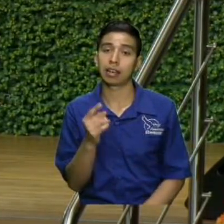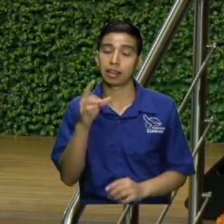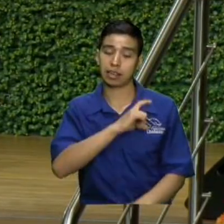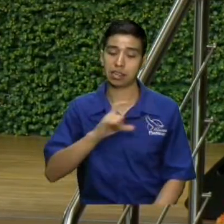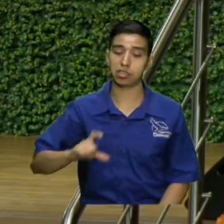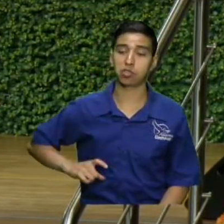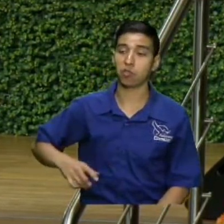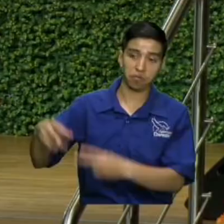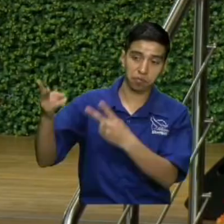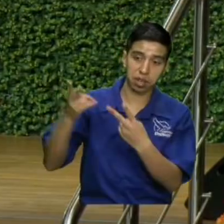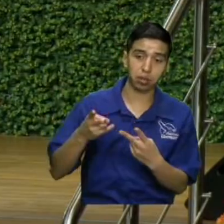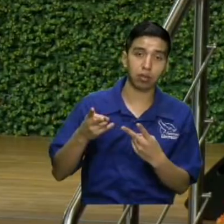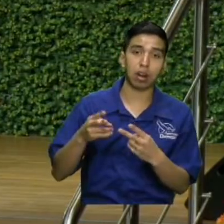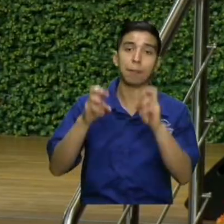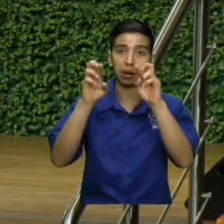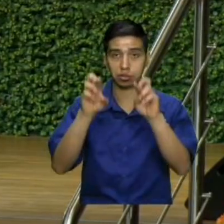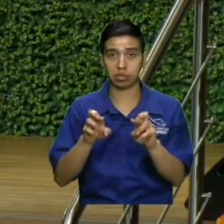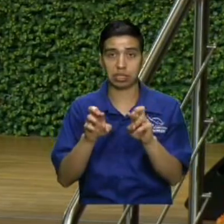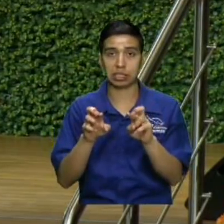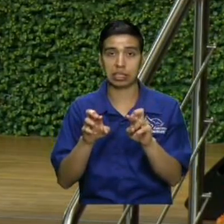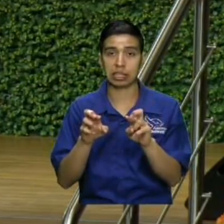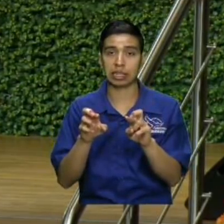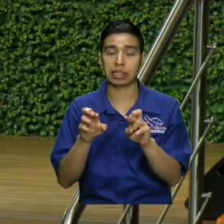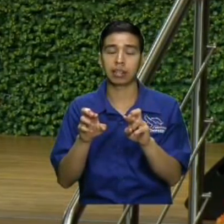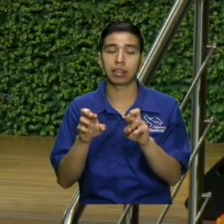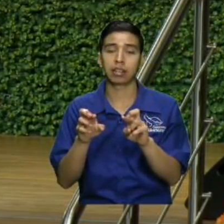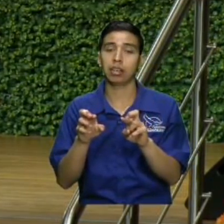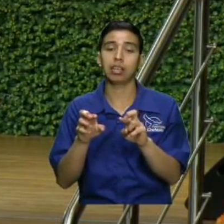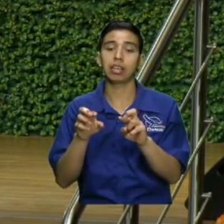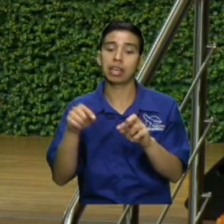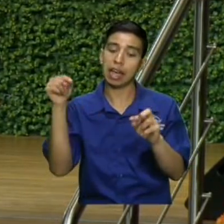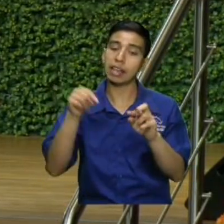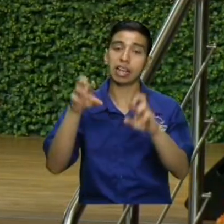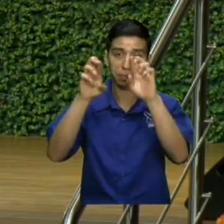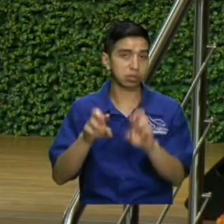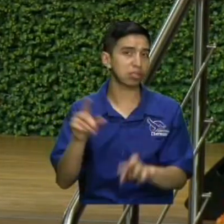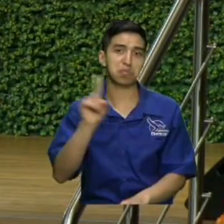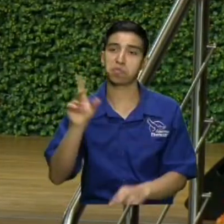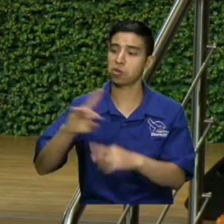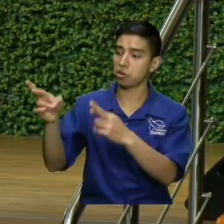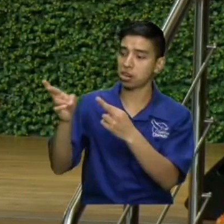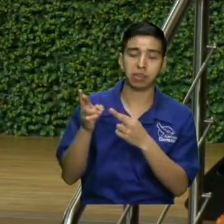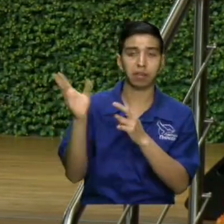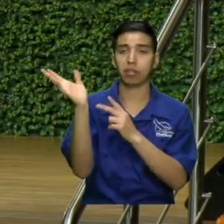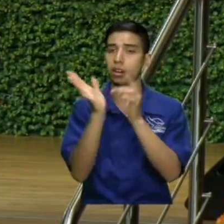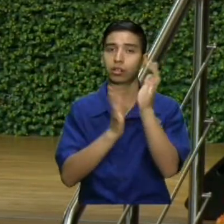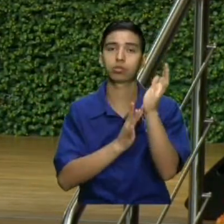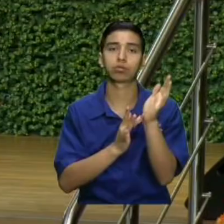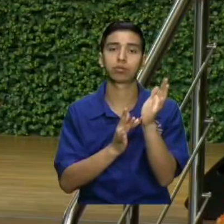y los suyos no le recibieron. Pero ahí andaban unos despeltrados,